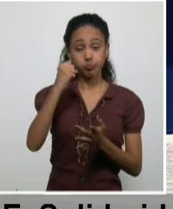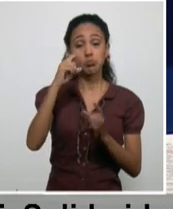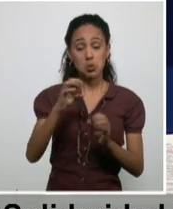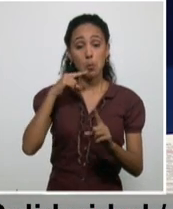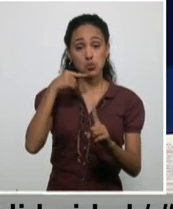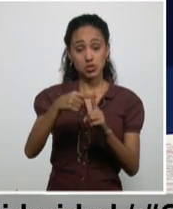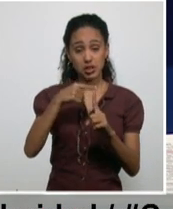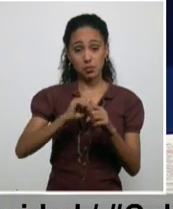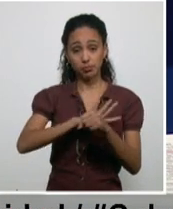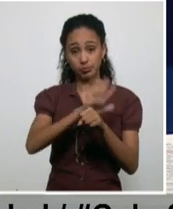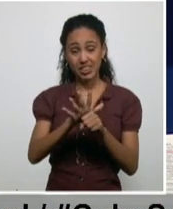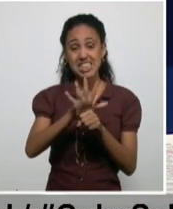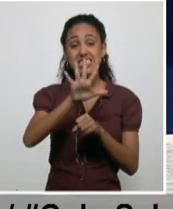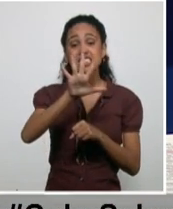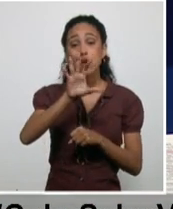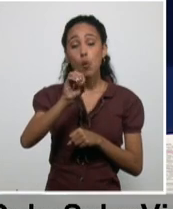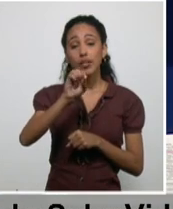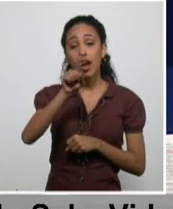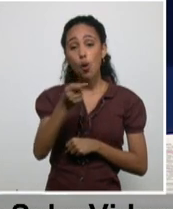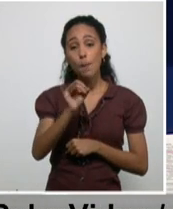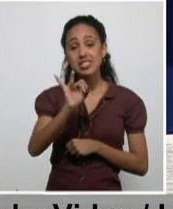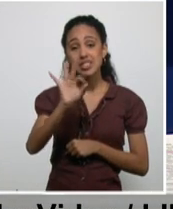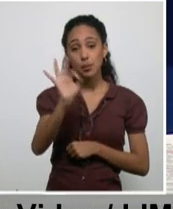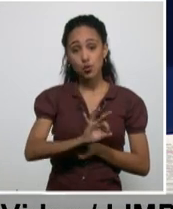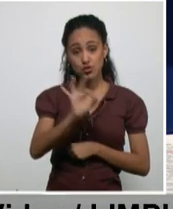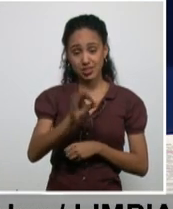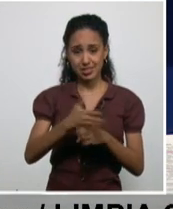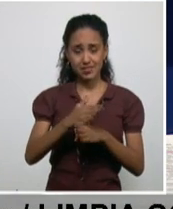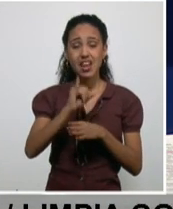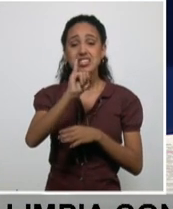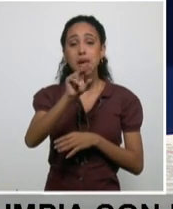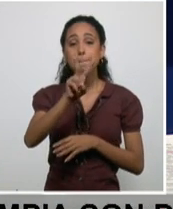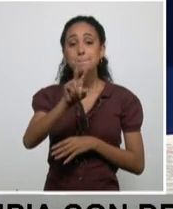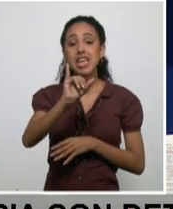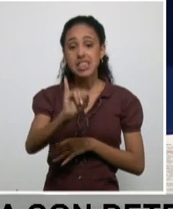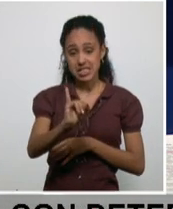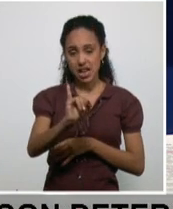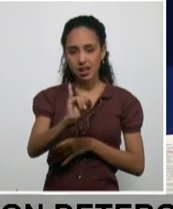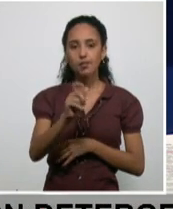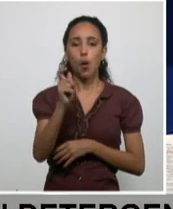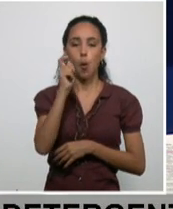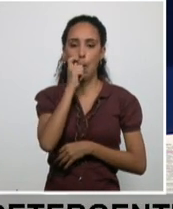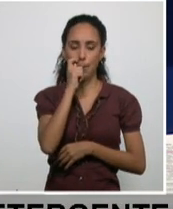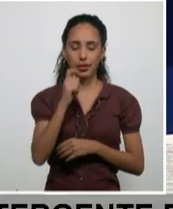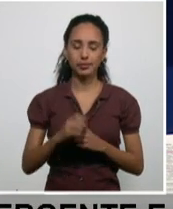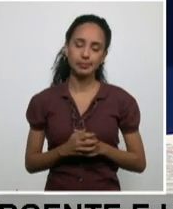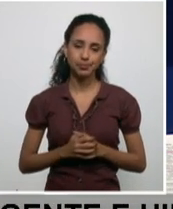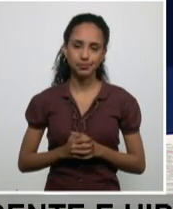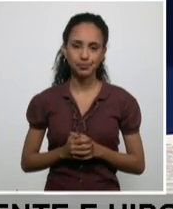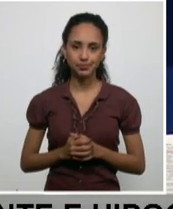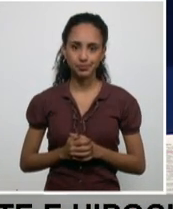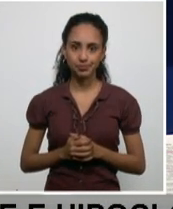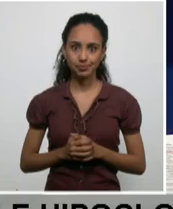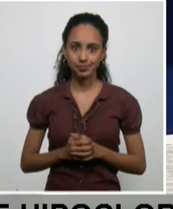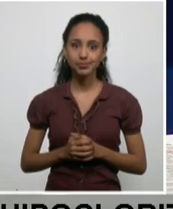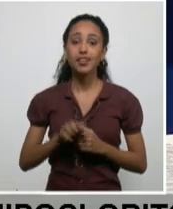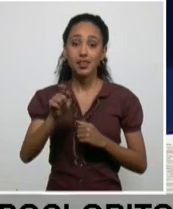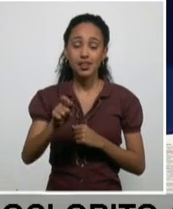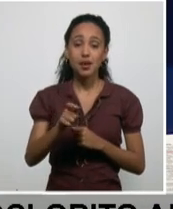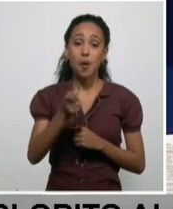el 50,7%, o sea, 626, son del sexo femenino. El sexo